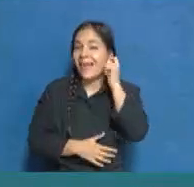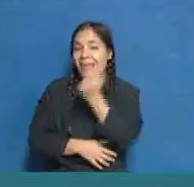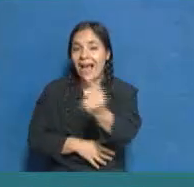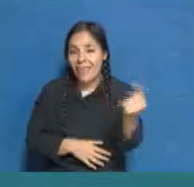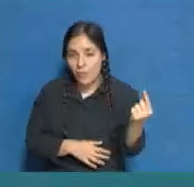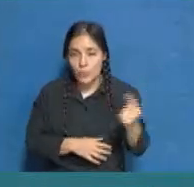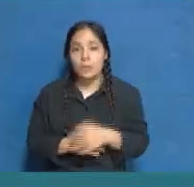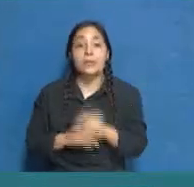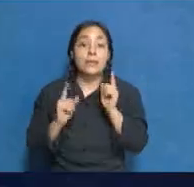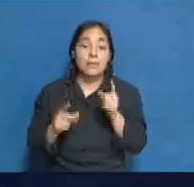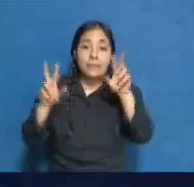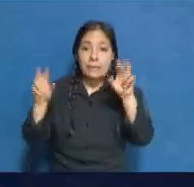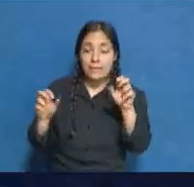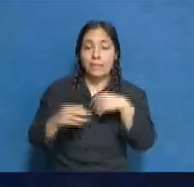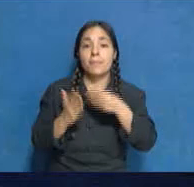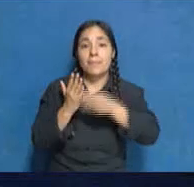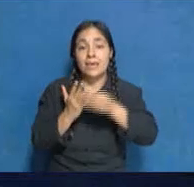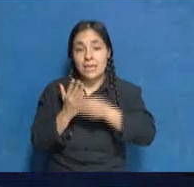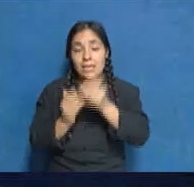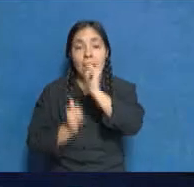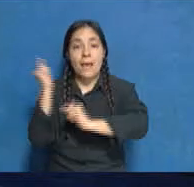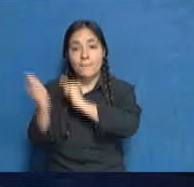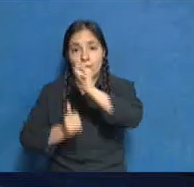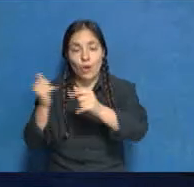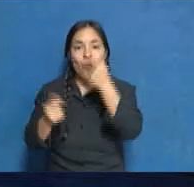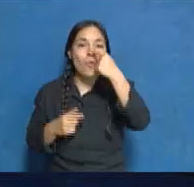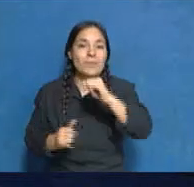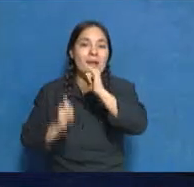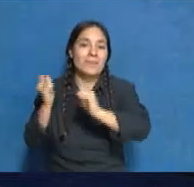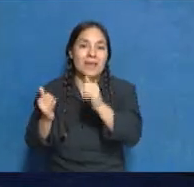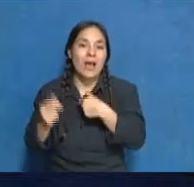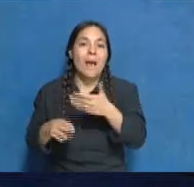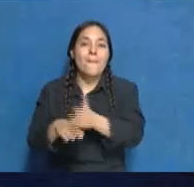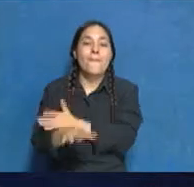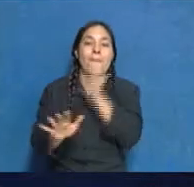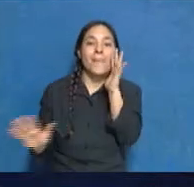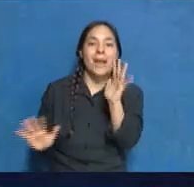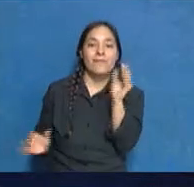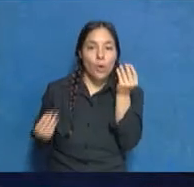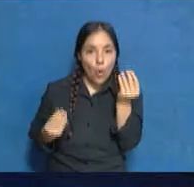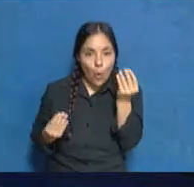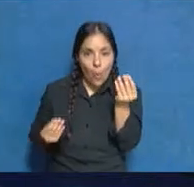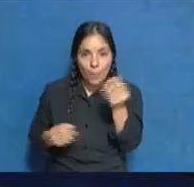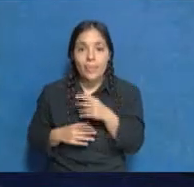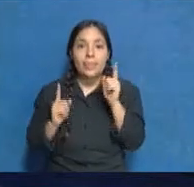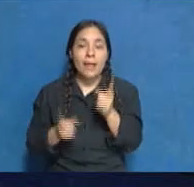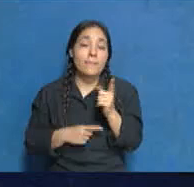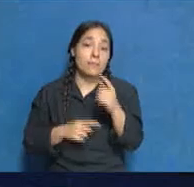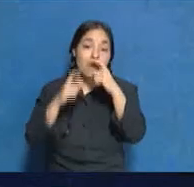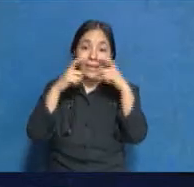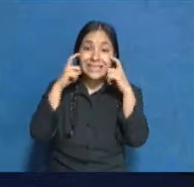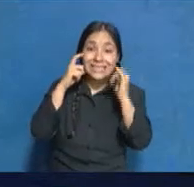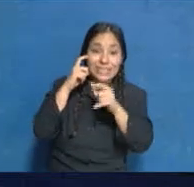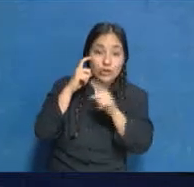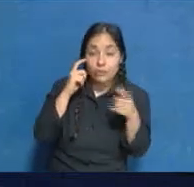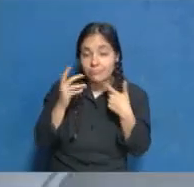este tema también habló la ministra y cerramos con ella porque habla de las medidas preventivas que hay que tener y el uso o no del